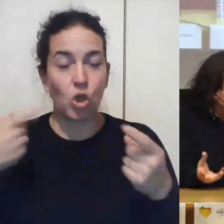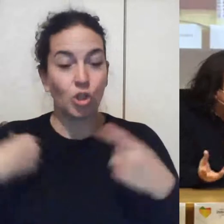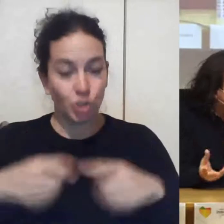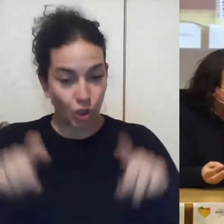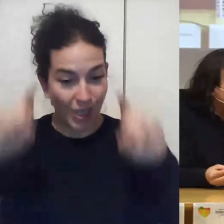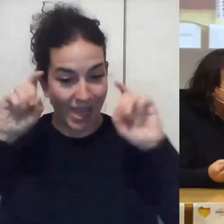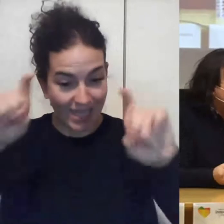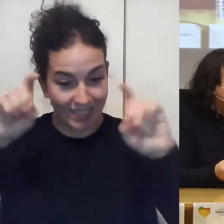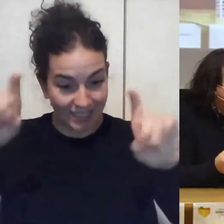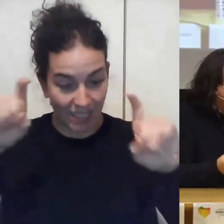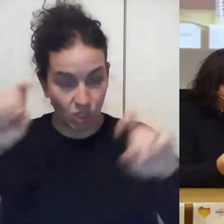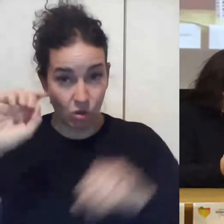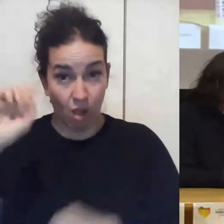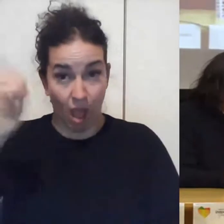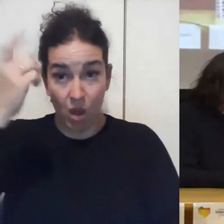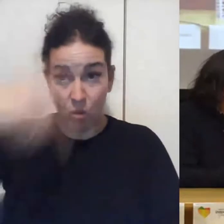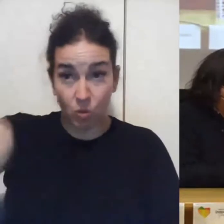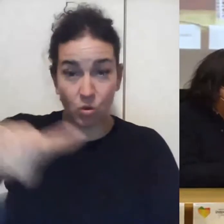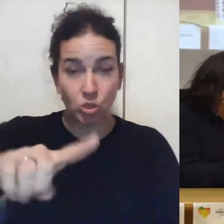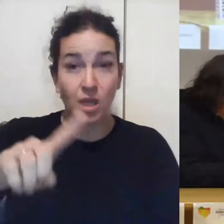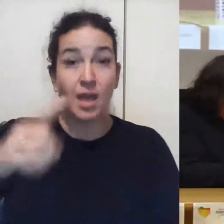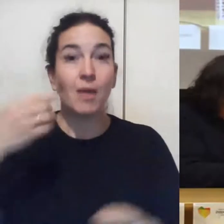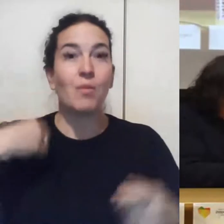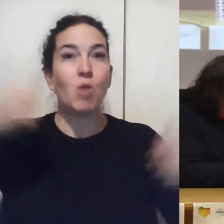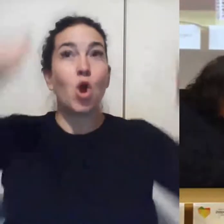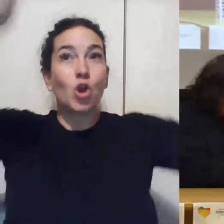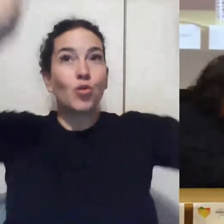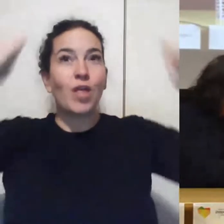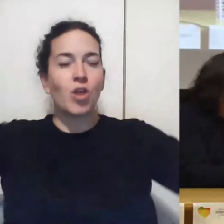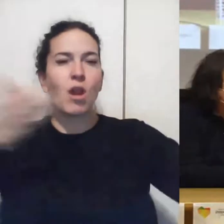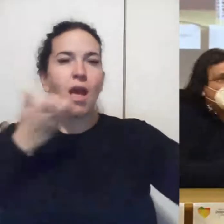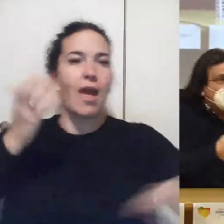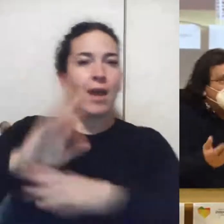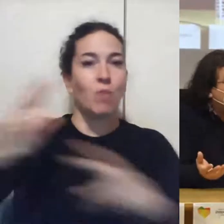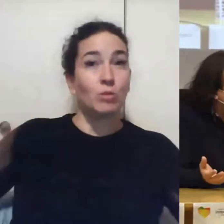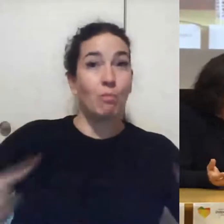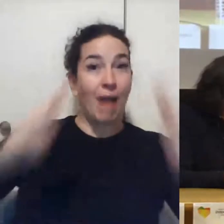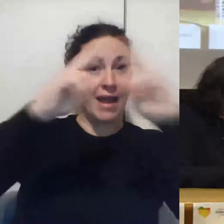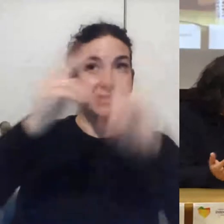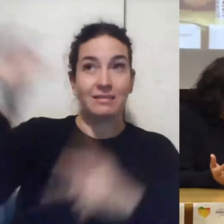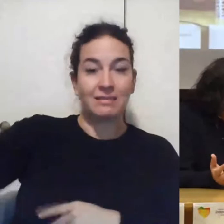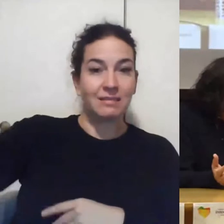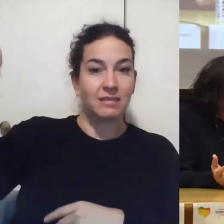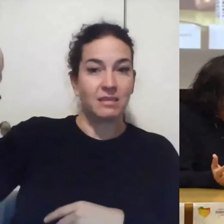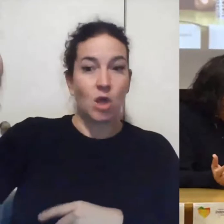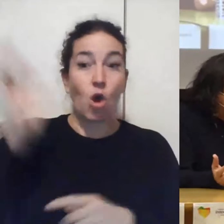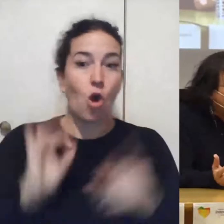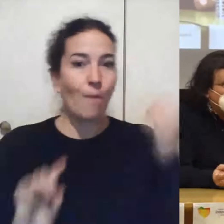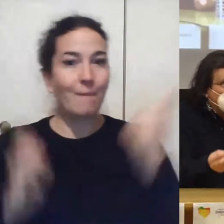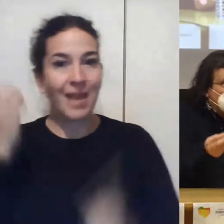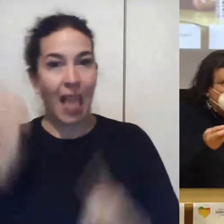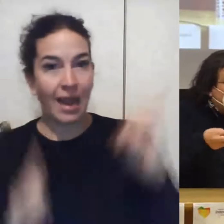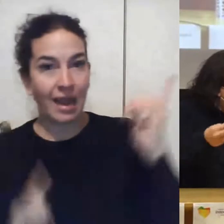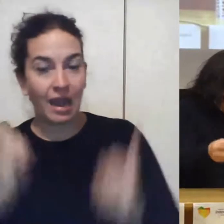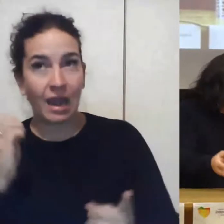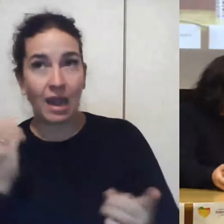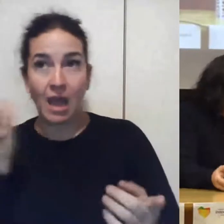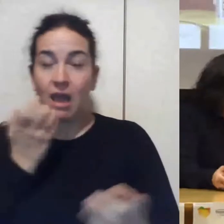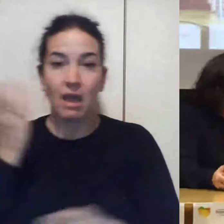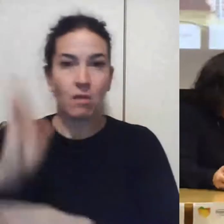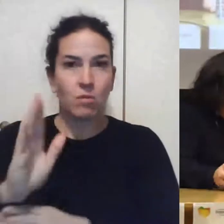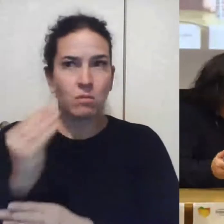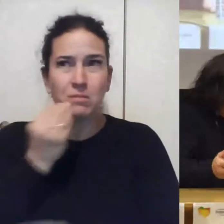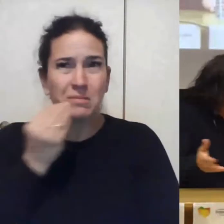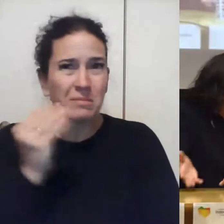nuestros alumnos a lo que era la rotulación con ejemplos de París, que he traído, los de Milán, cuando el ejemplo